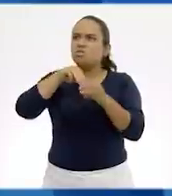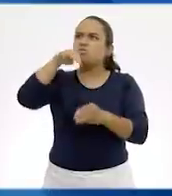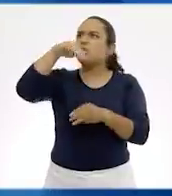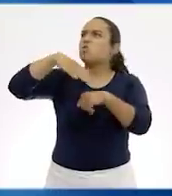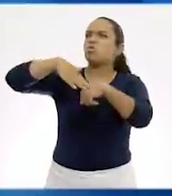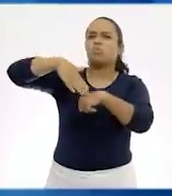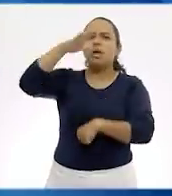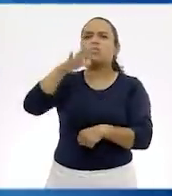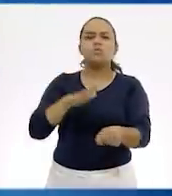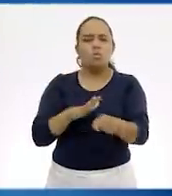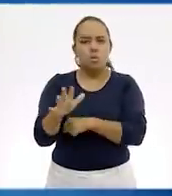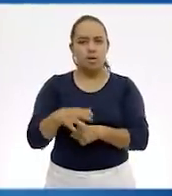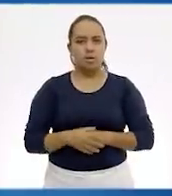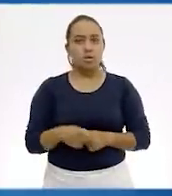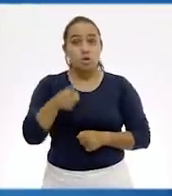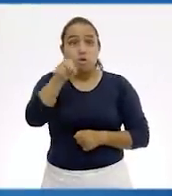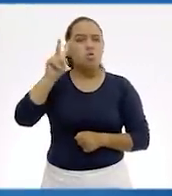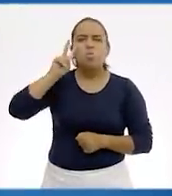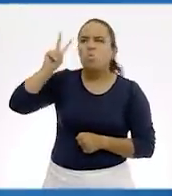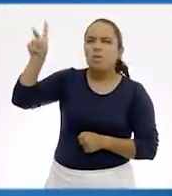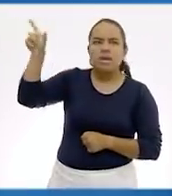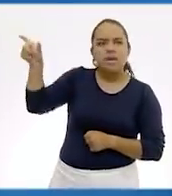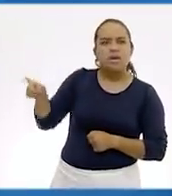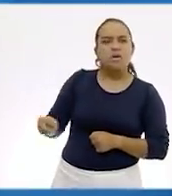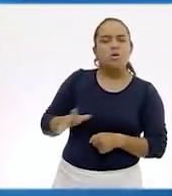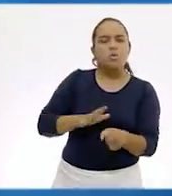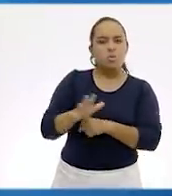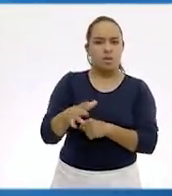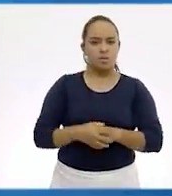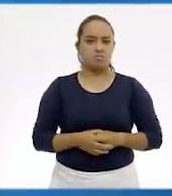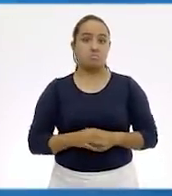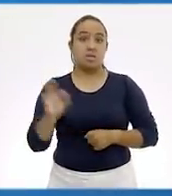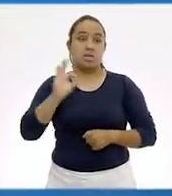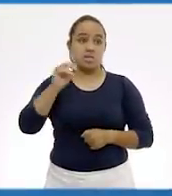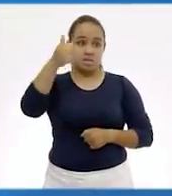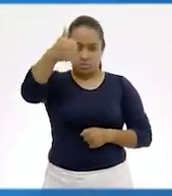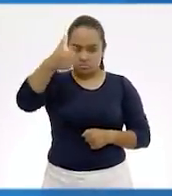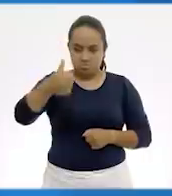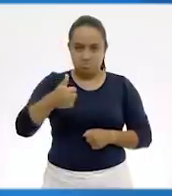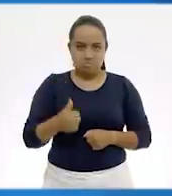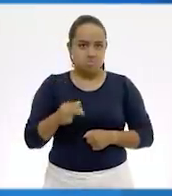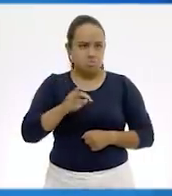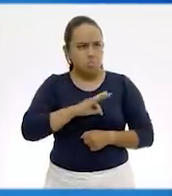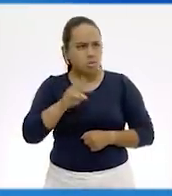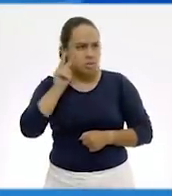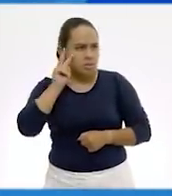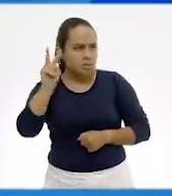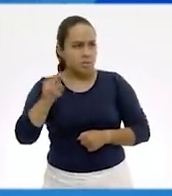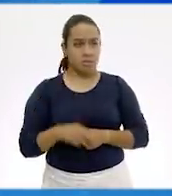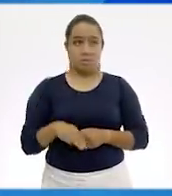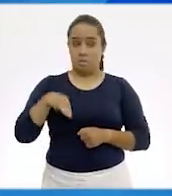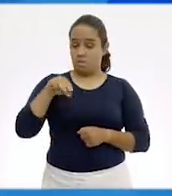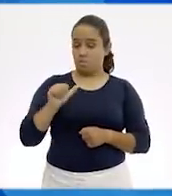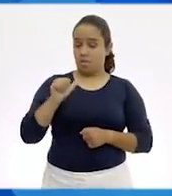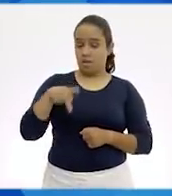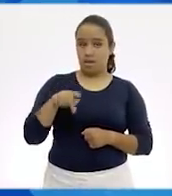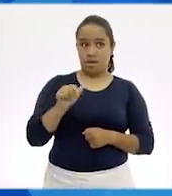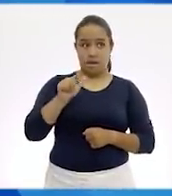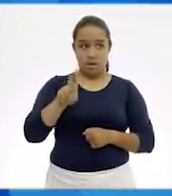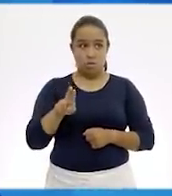fíjate cuál es la que mide más de 8.500. Podemos ir viendo una por una. Podemos ver una por una. Macalú,